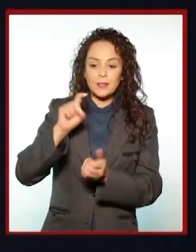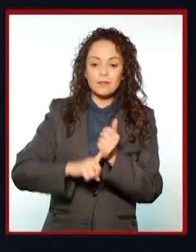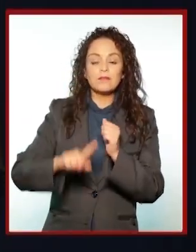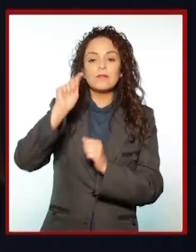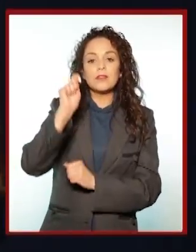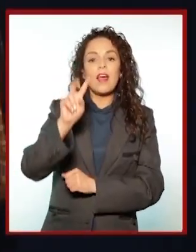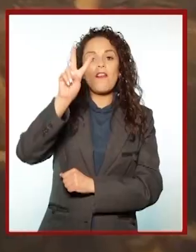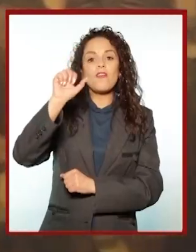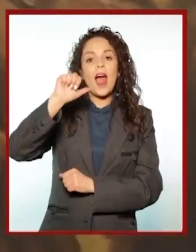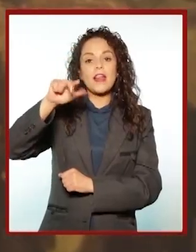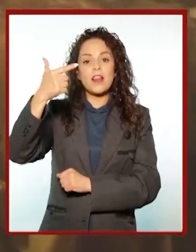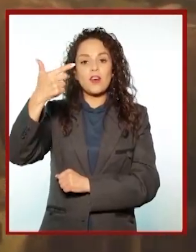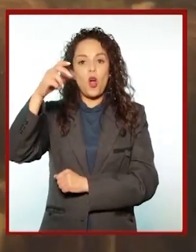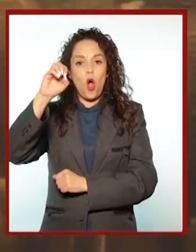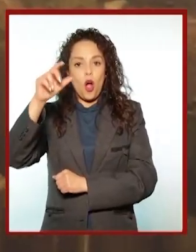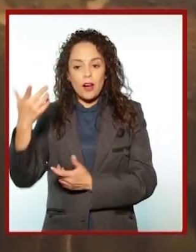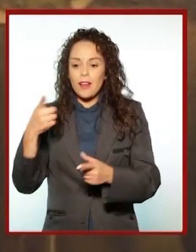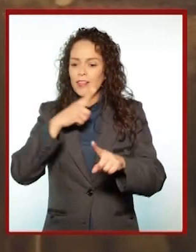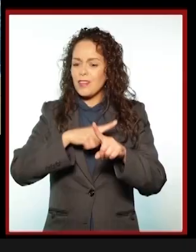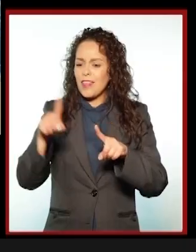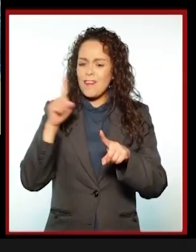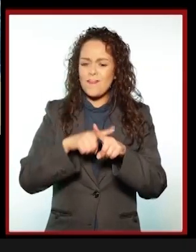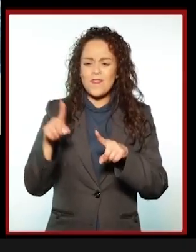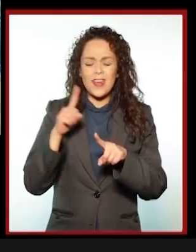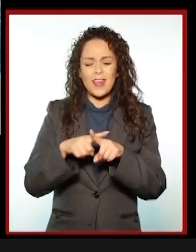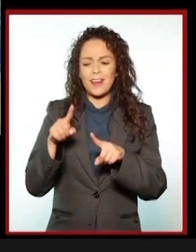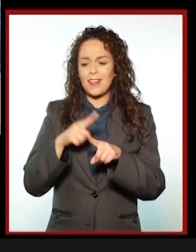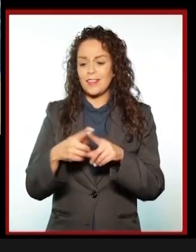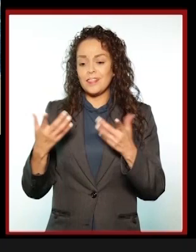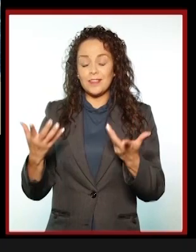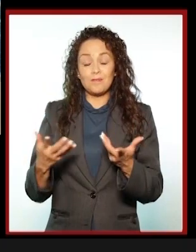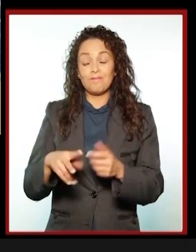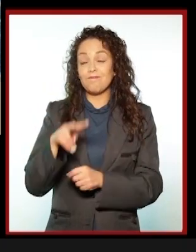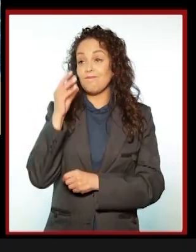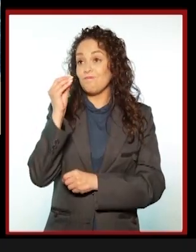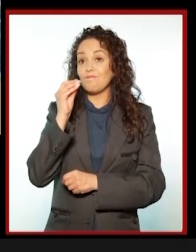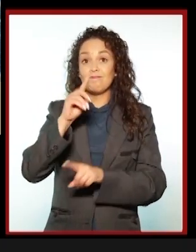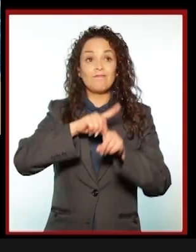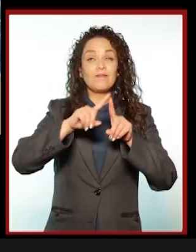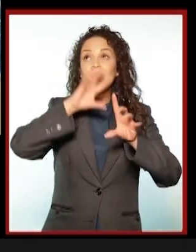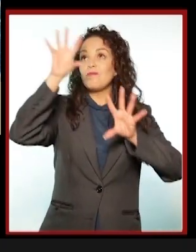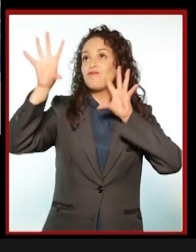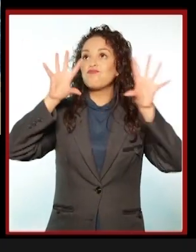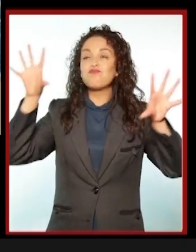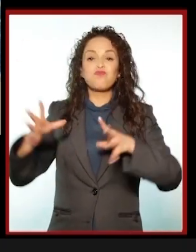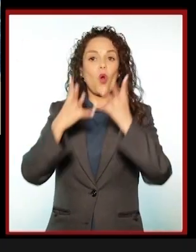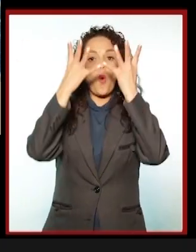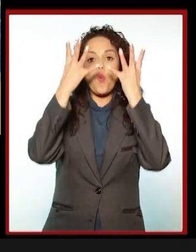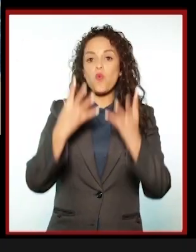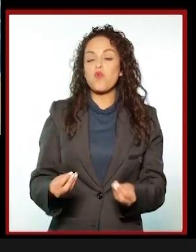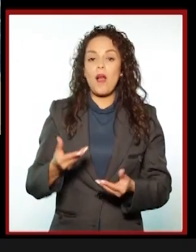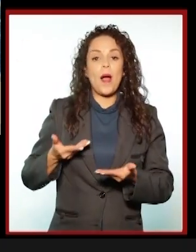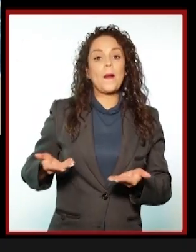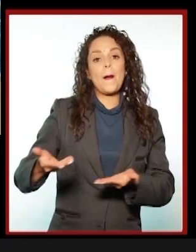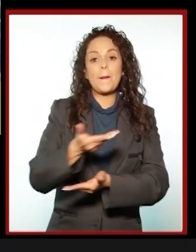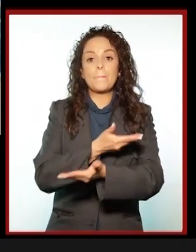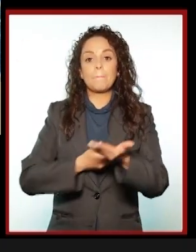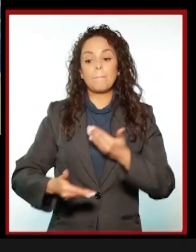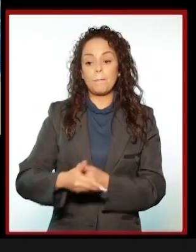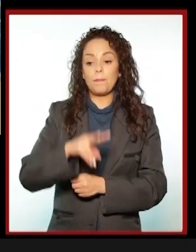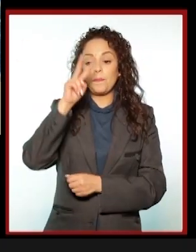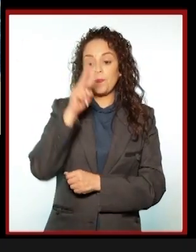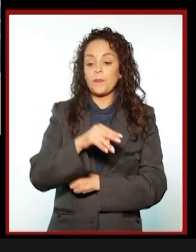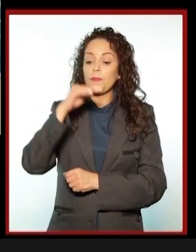Rubens y llegando a Van Gogh, Cézanne, Picasso, Monet, realmente una colección muy amplia que